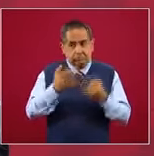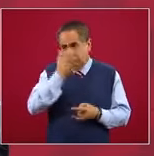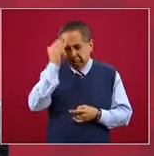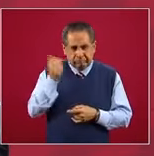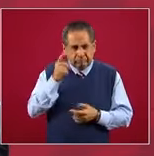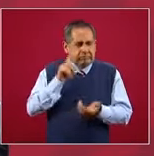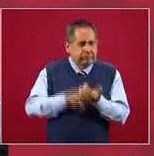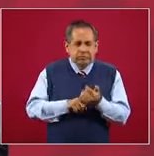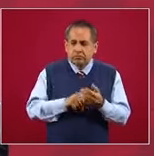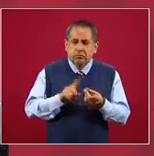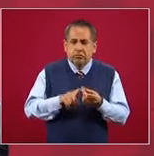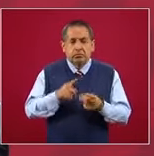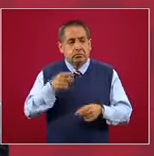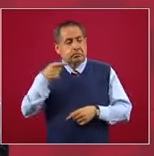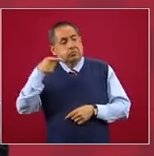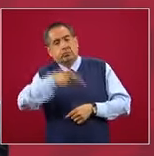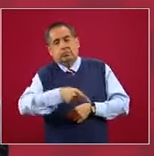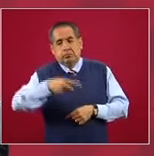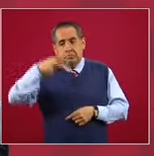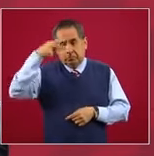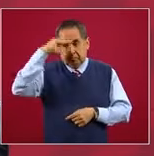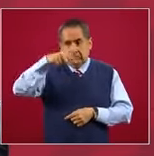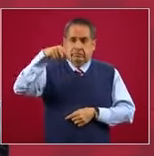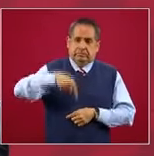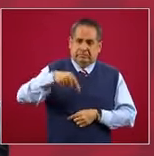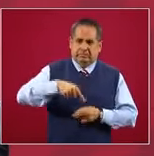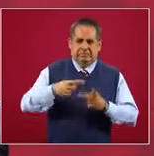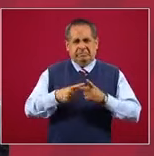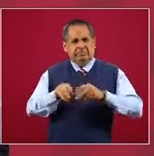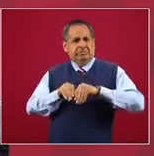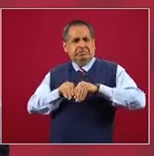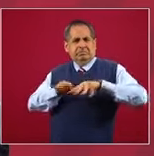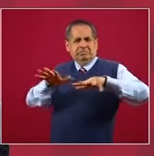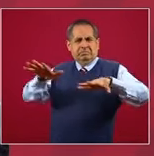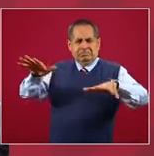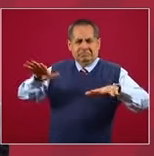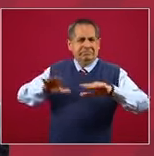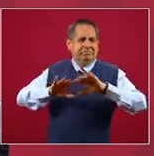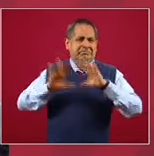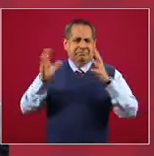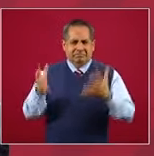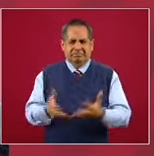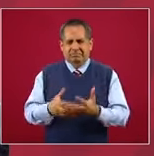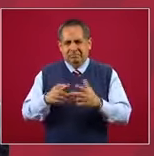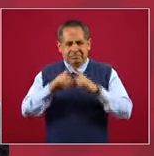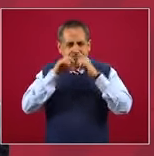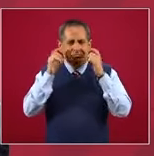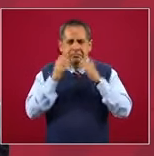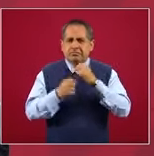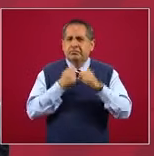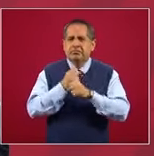su momento se señaló a México como el punto de origen de la pandemia de influenza